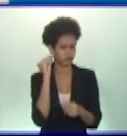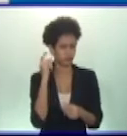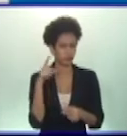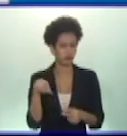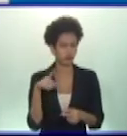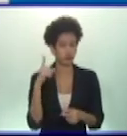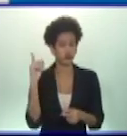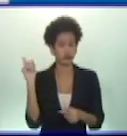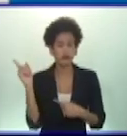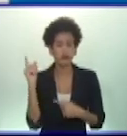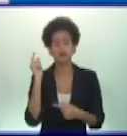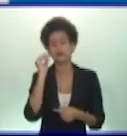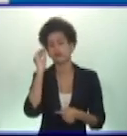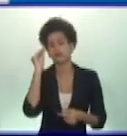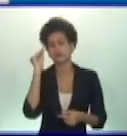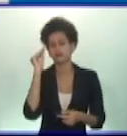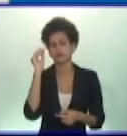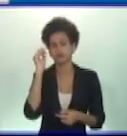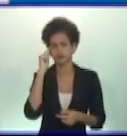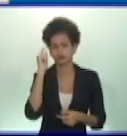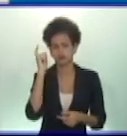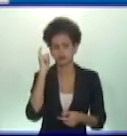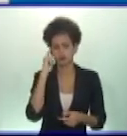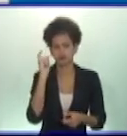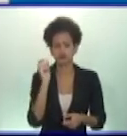lo que deben estar razonando para poder enlazar.